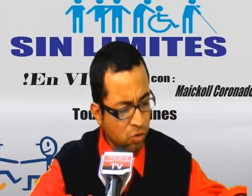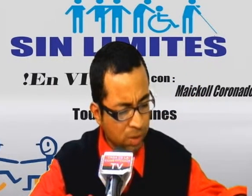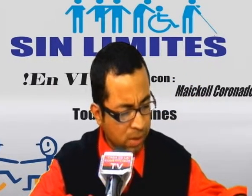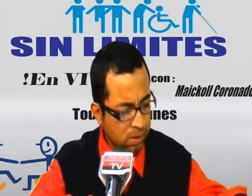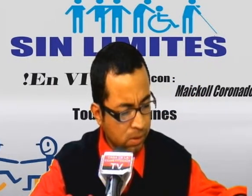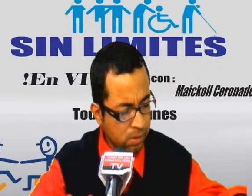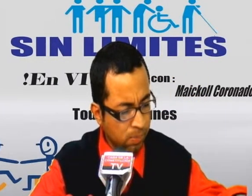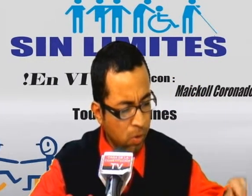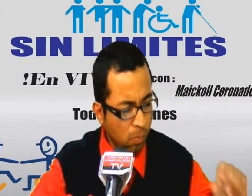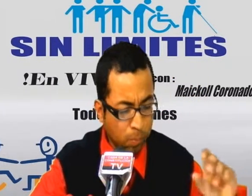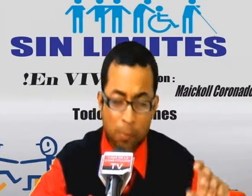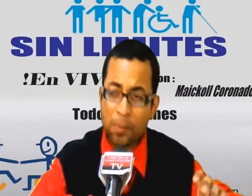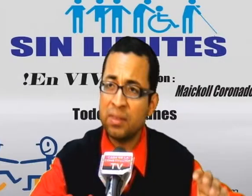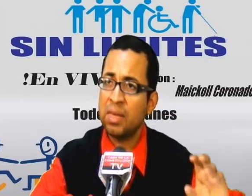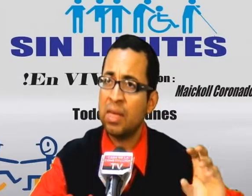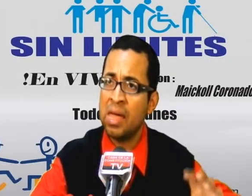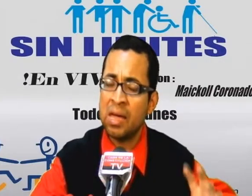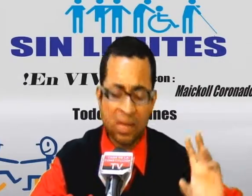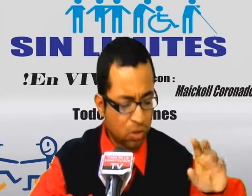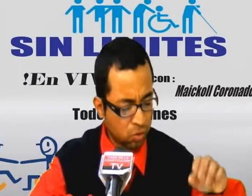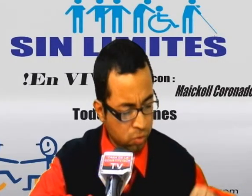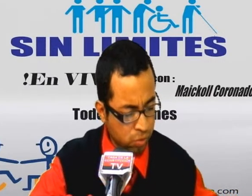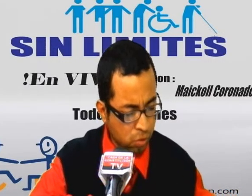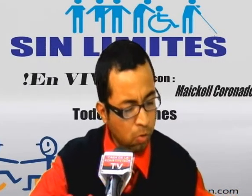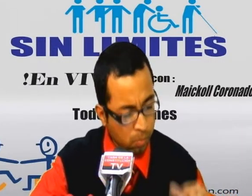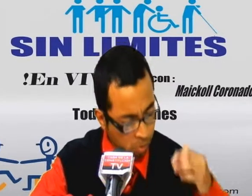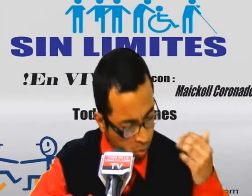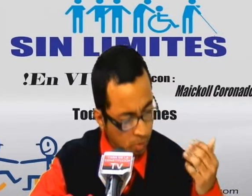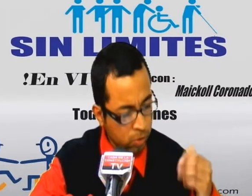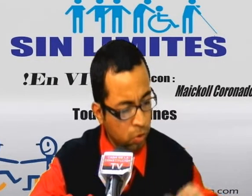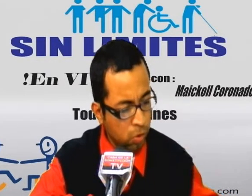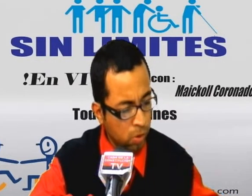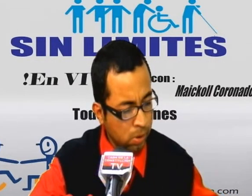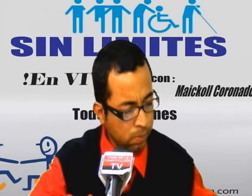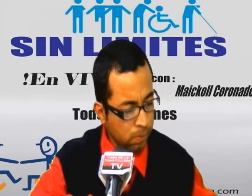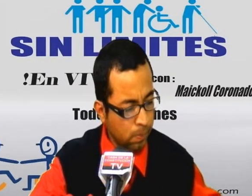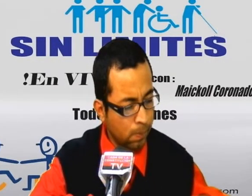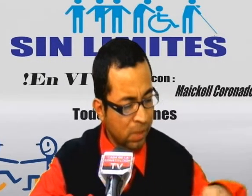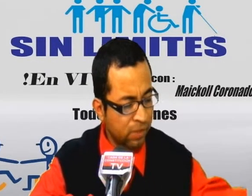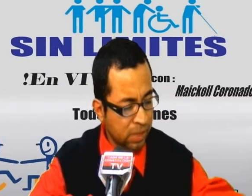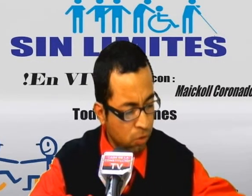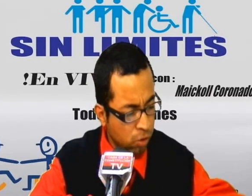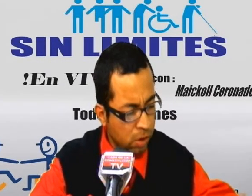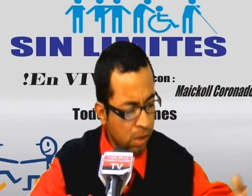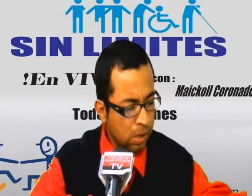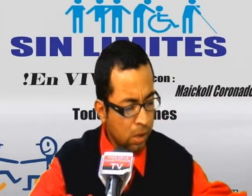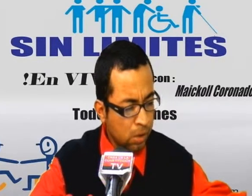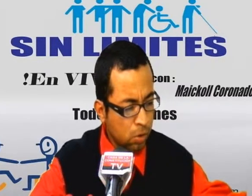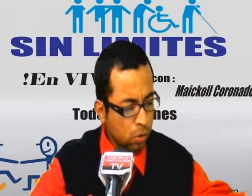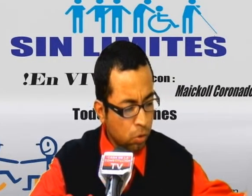nivel nacional, pero propiamente en Iquitos, como estoy manifestando,